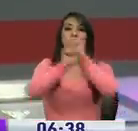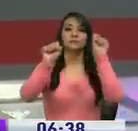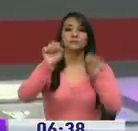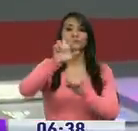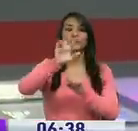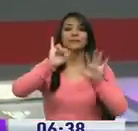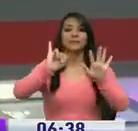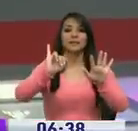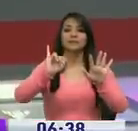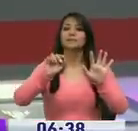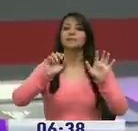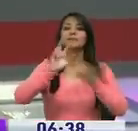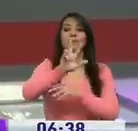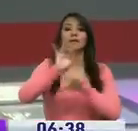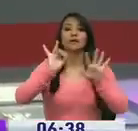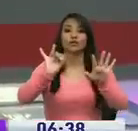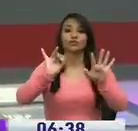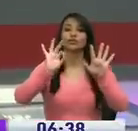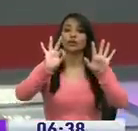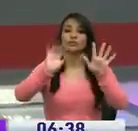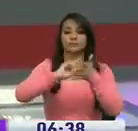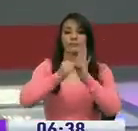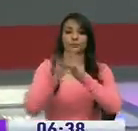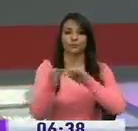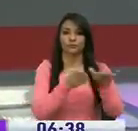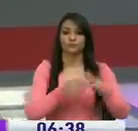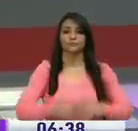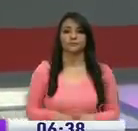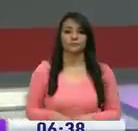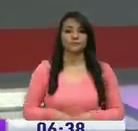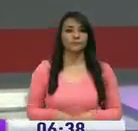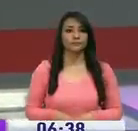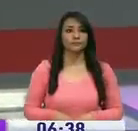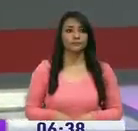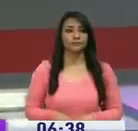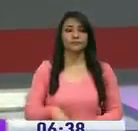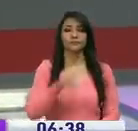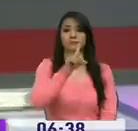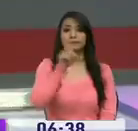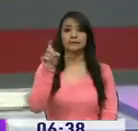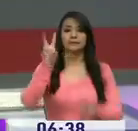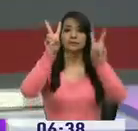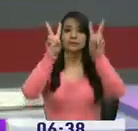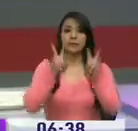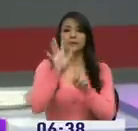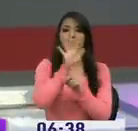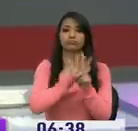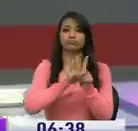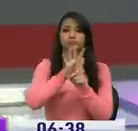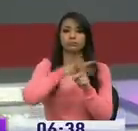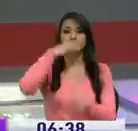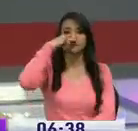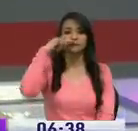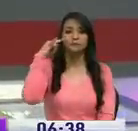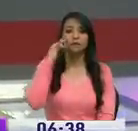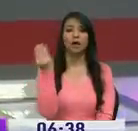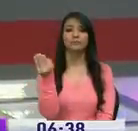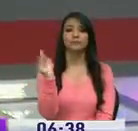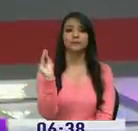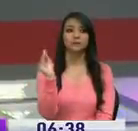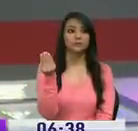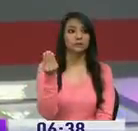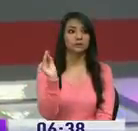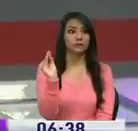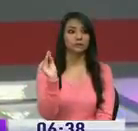63638 en la mañana 5:38 allí en Galápagos alrededor de 100 casos de abuso a niñas y niños adolescentes vecinos